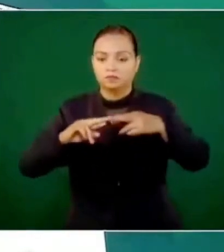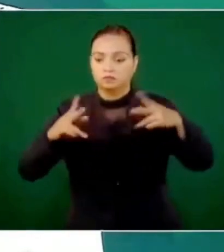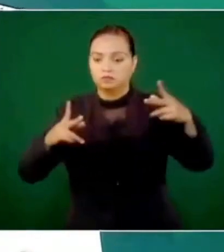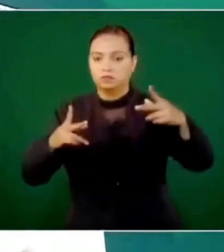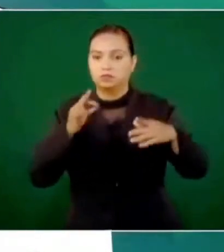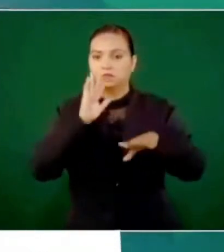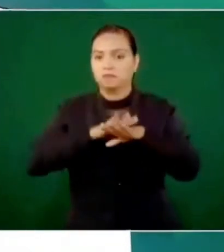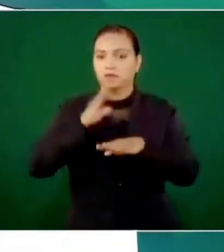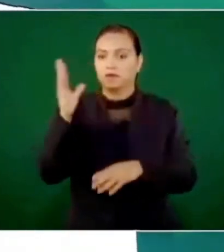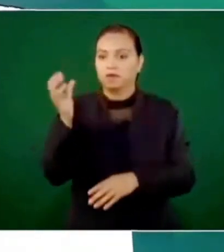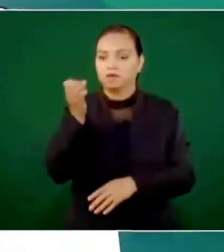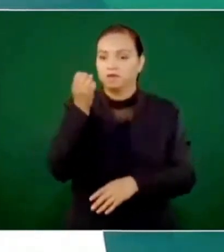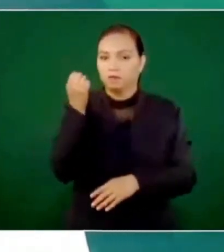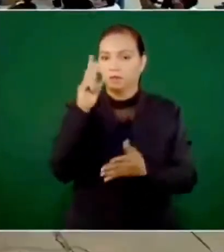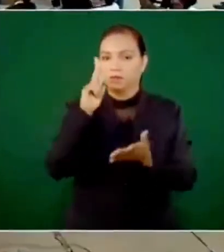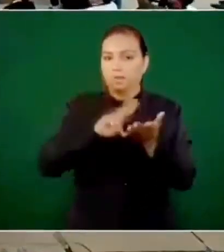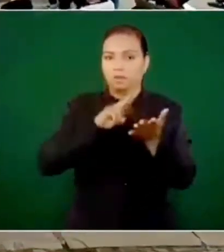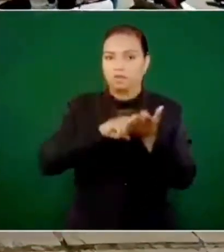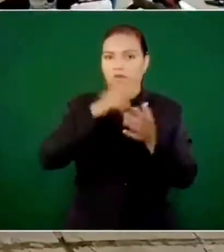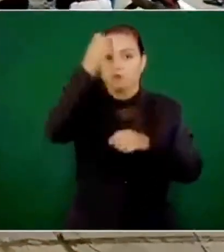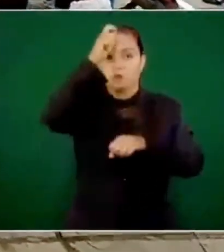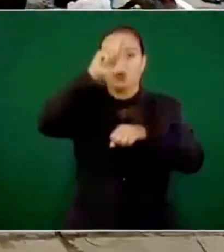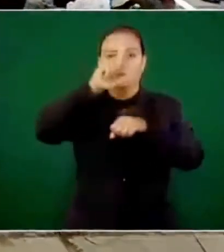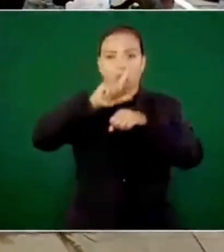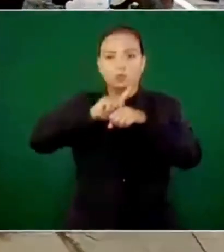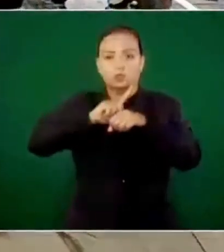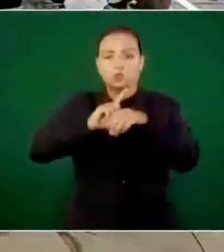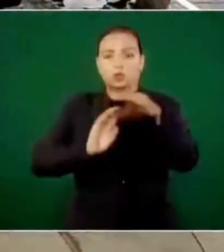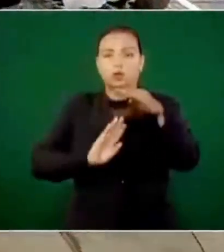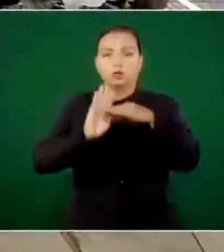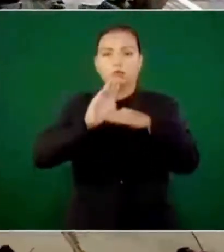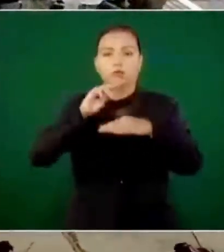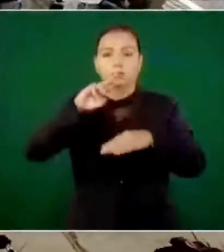si se fortalecen los valores culturales, morales, espirituales,